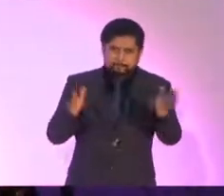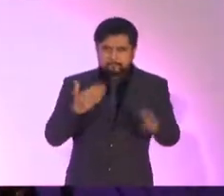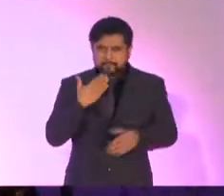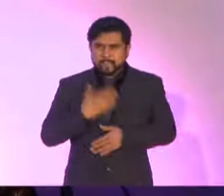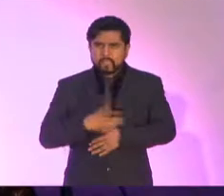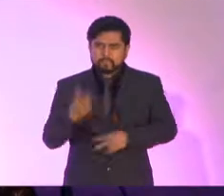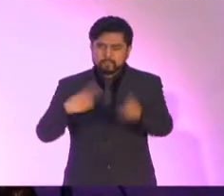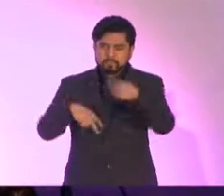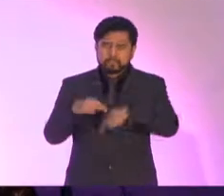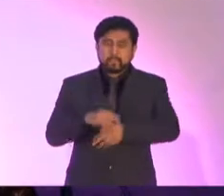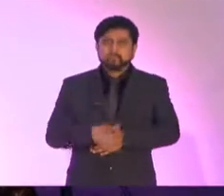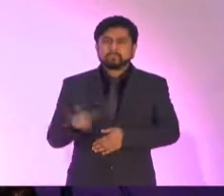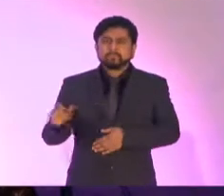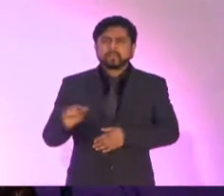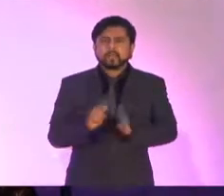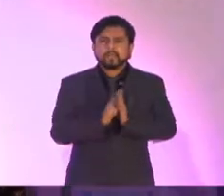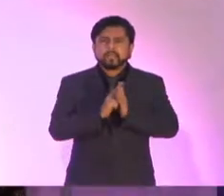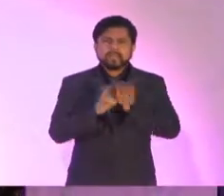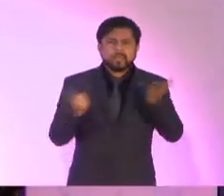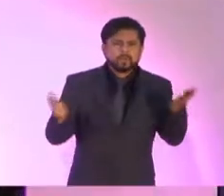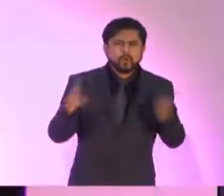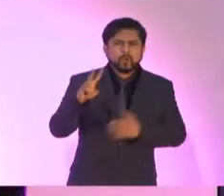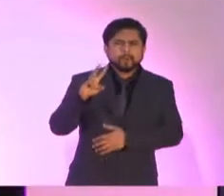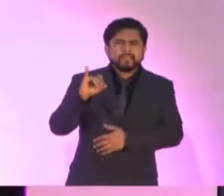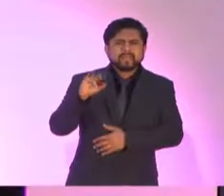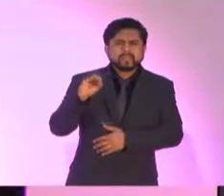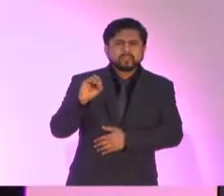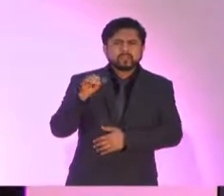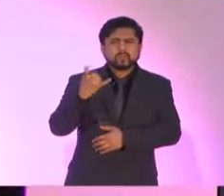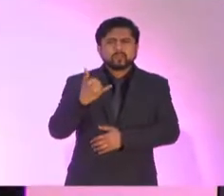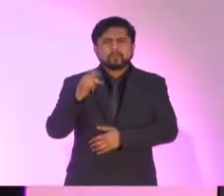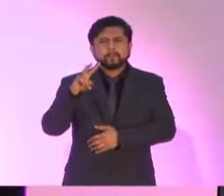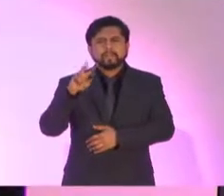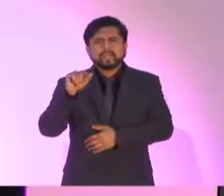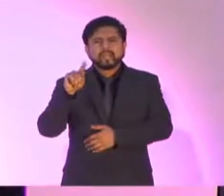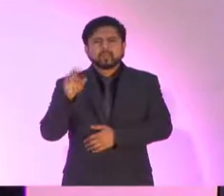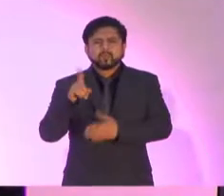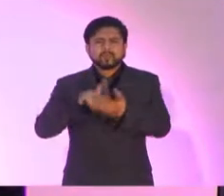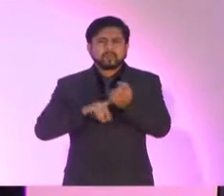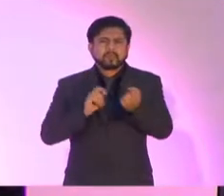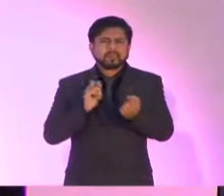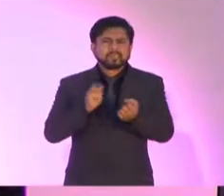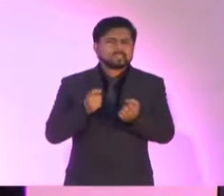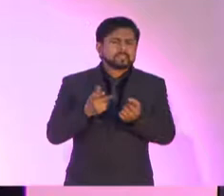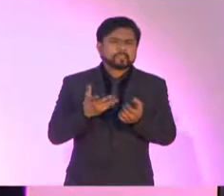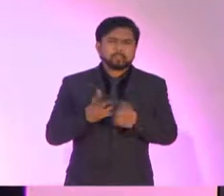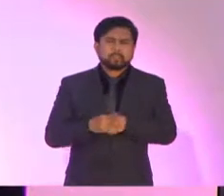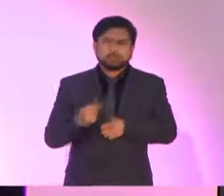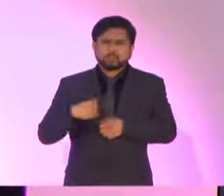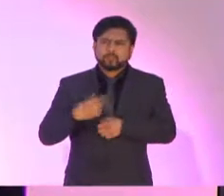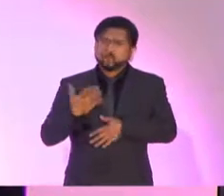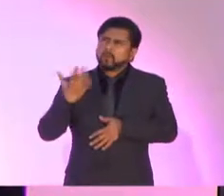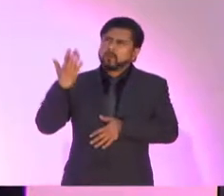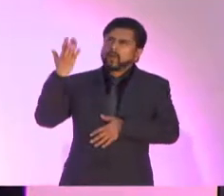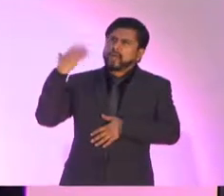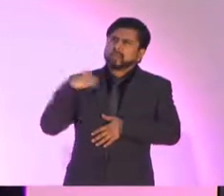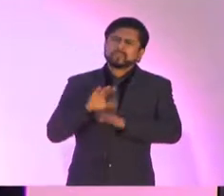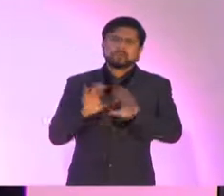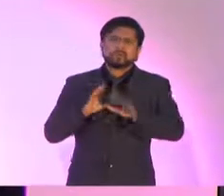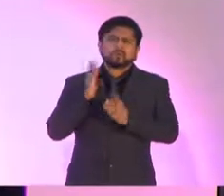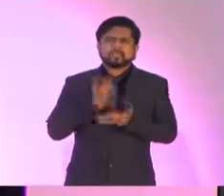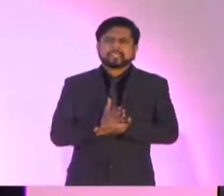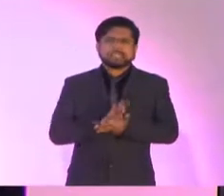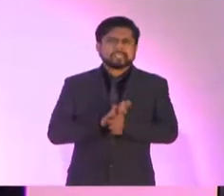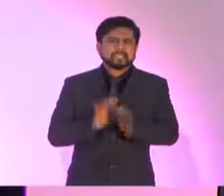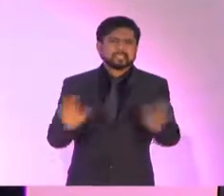El libro de Vicio y Virtud tiene una particularidad. Dejé de escribir hace tiempo, o había dejado de escribir hace tiempo, hace